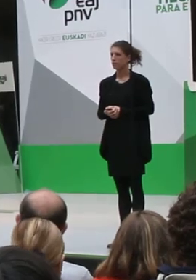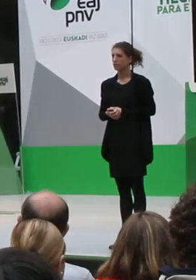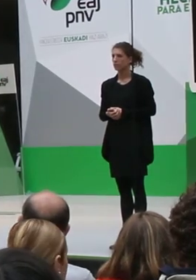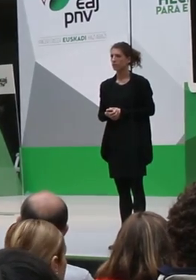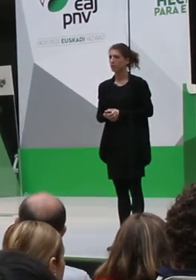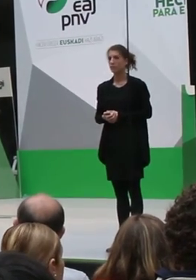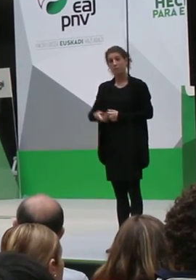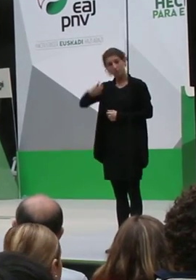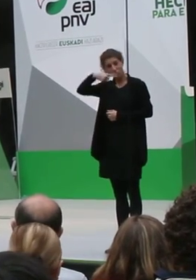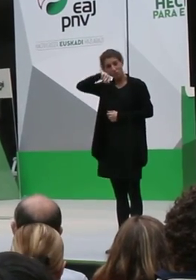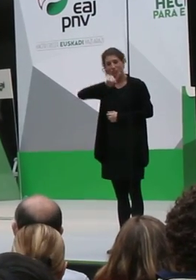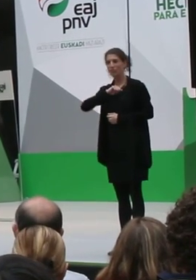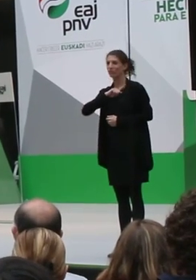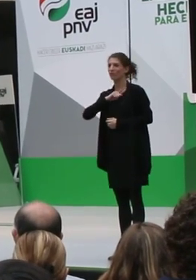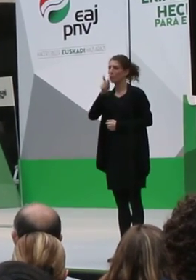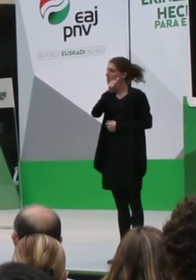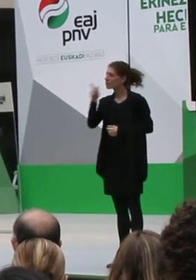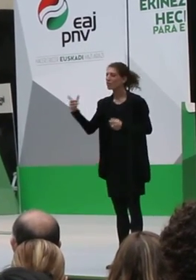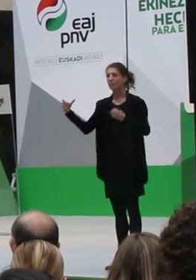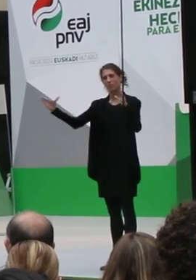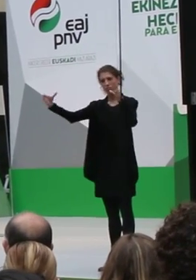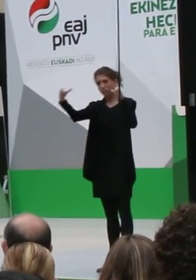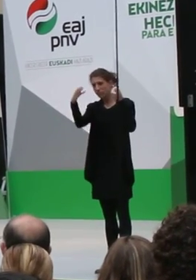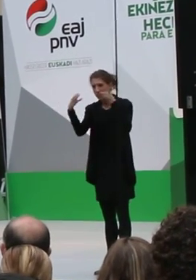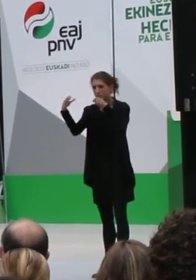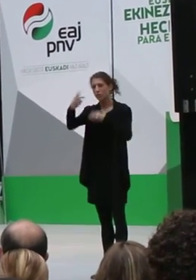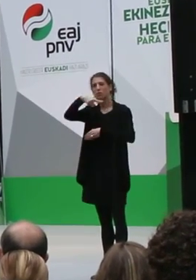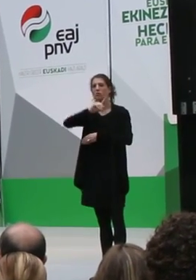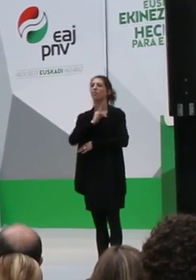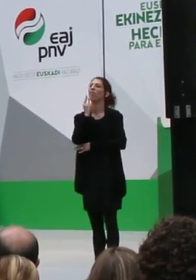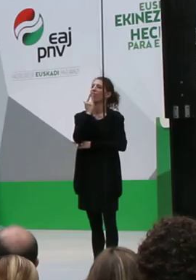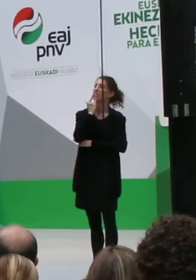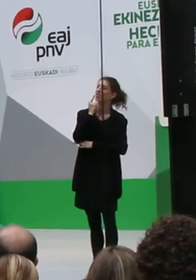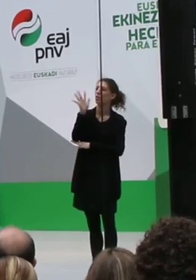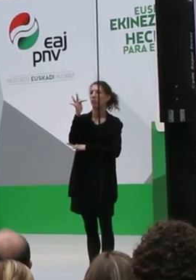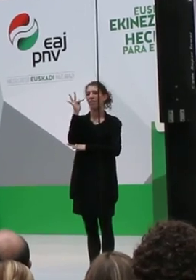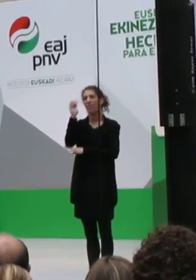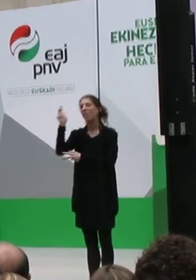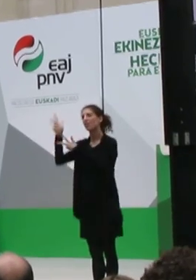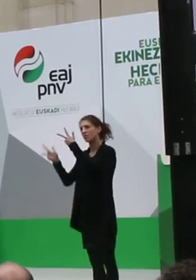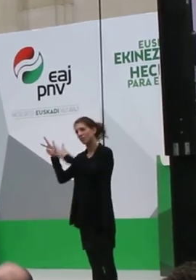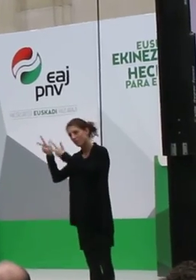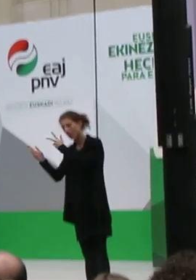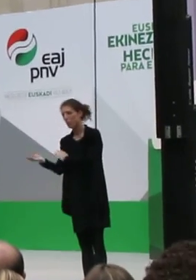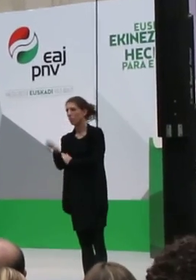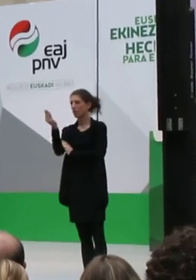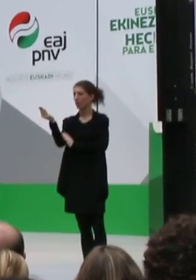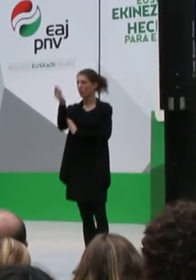Deno artean osatzen da eta indartzen dugu Getxo, Bizkaia eta Euskadi.